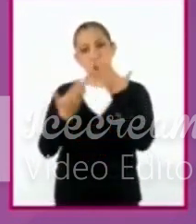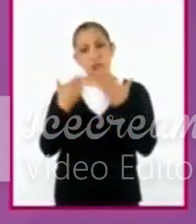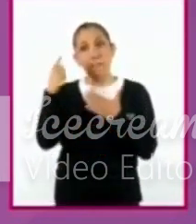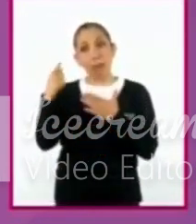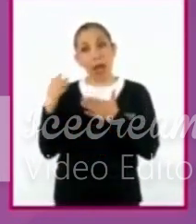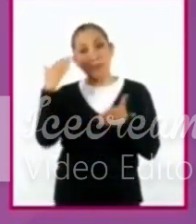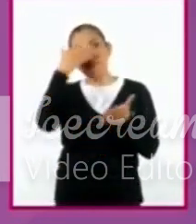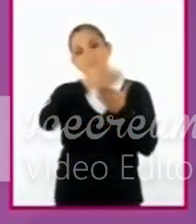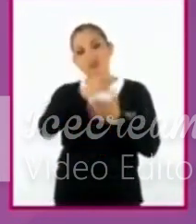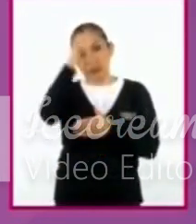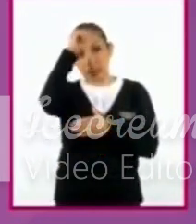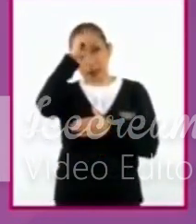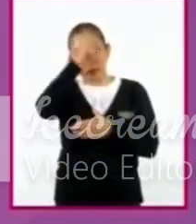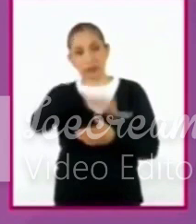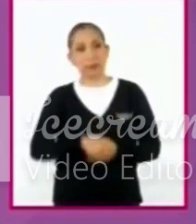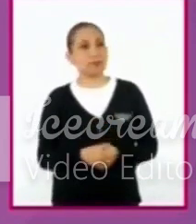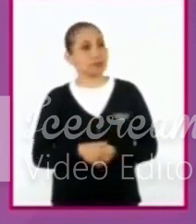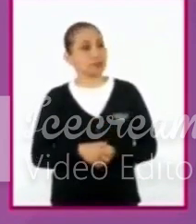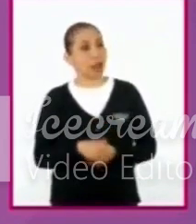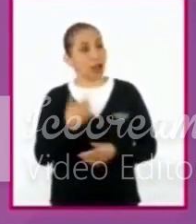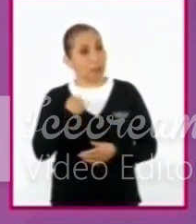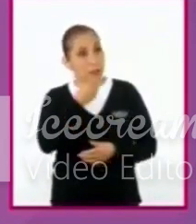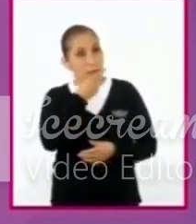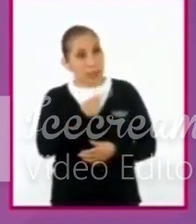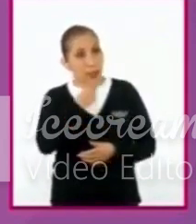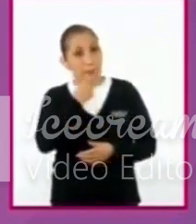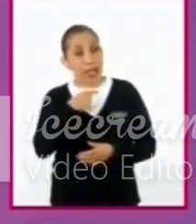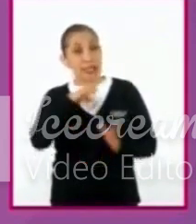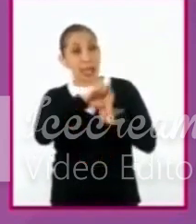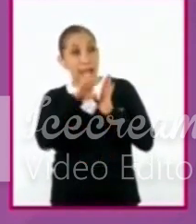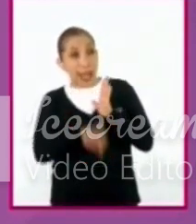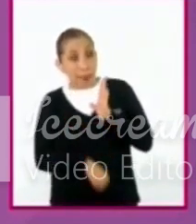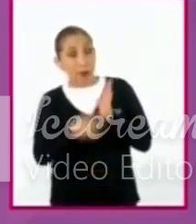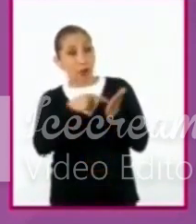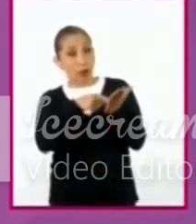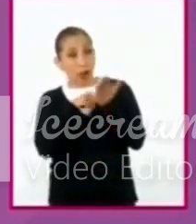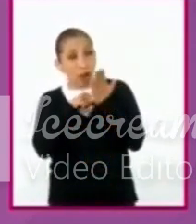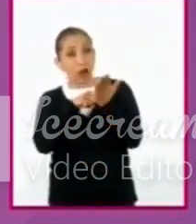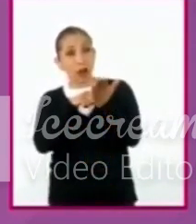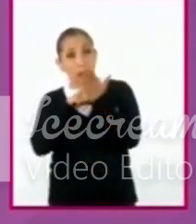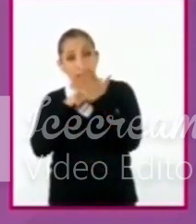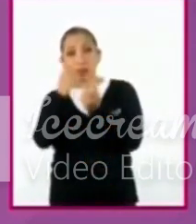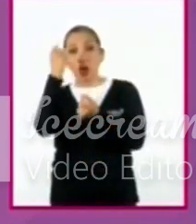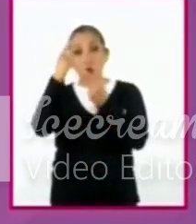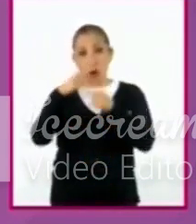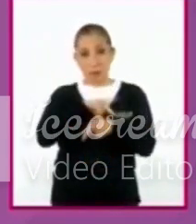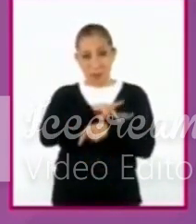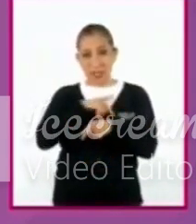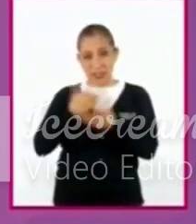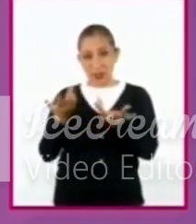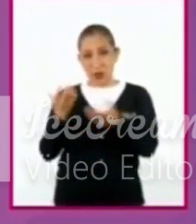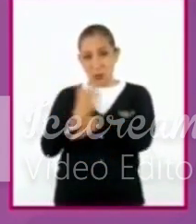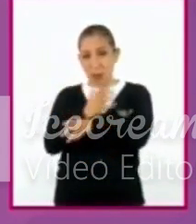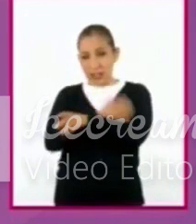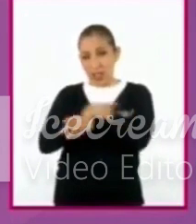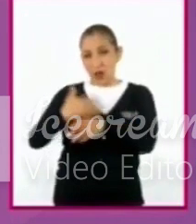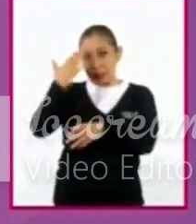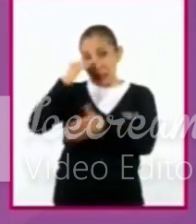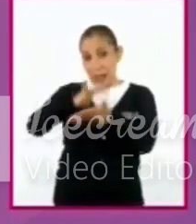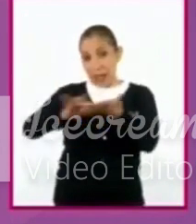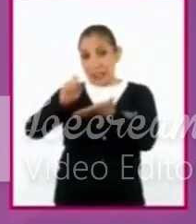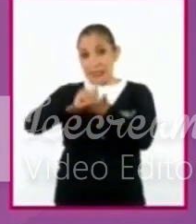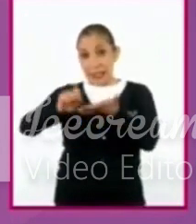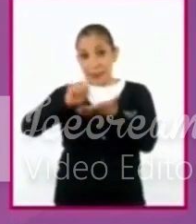para ordenarme. Estas indicaciones y los ejemplos que se me presentaban de algunos de mis paisanos que sabían leer,